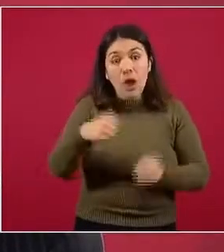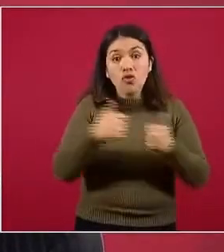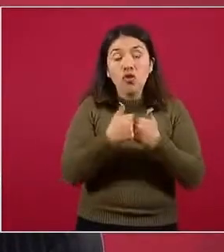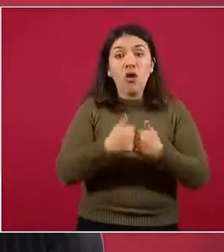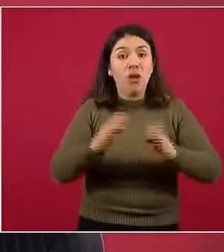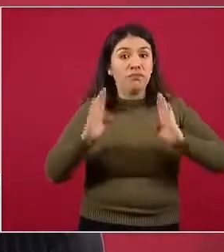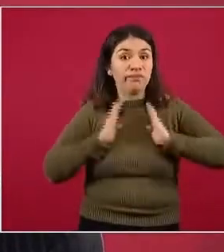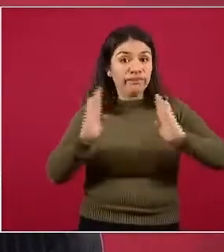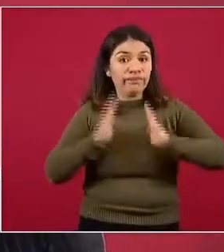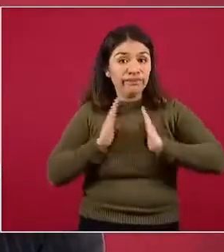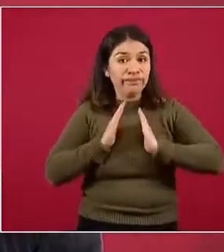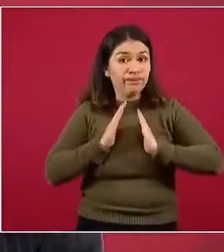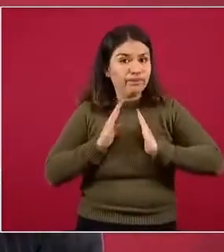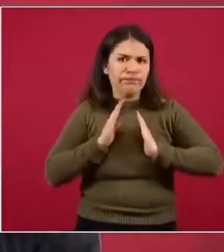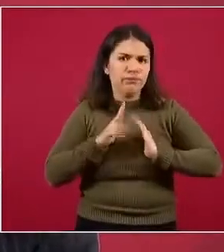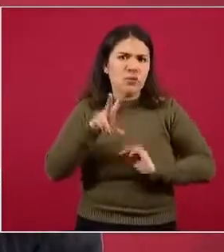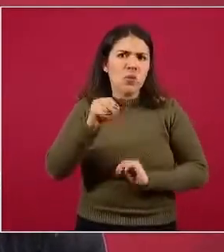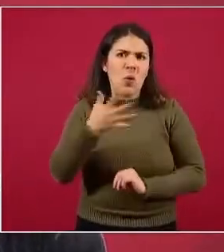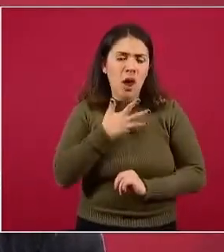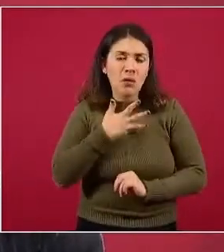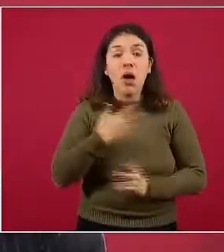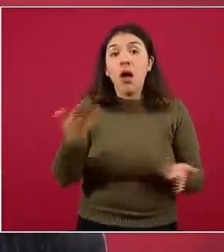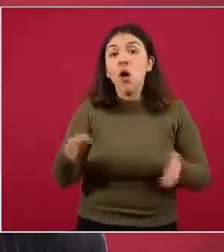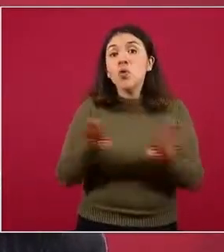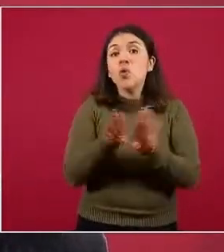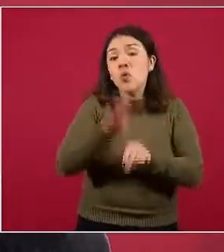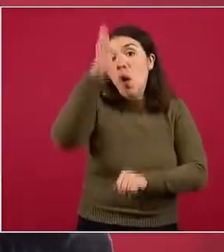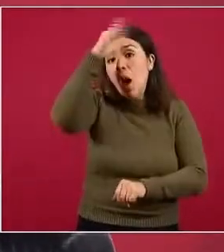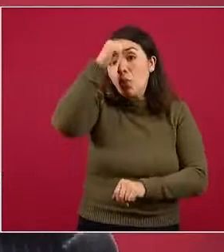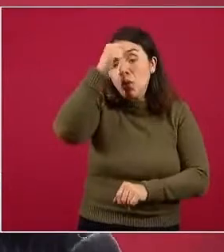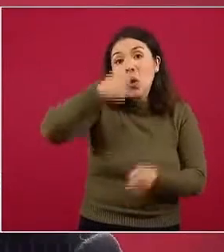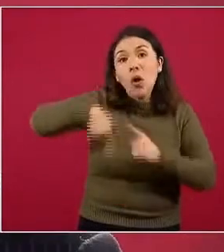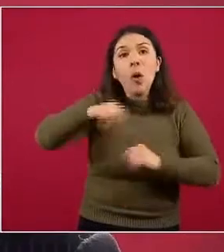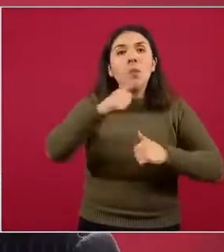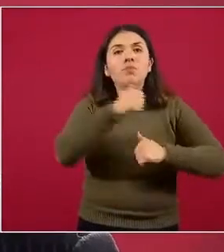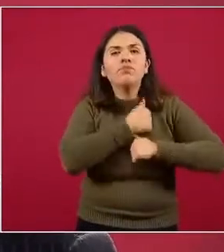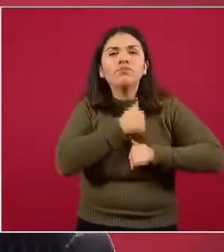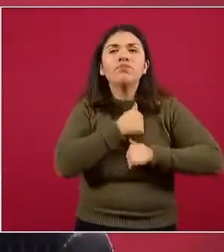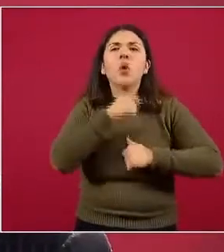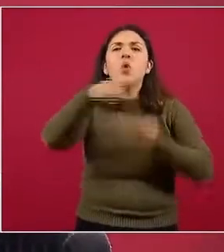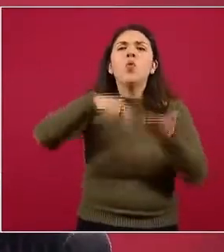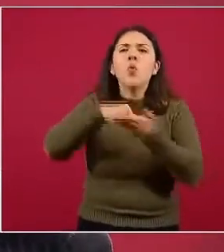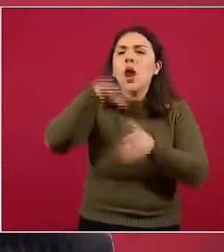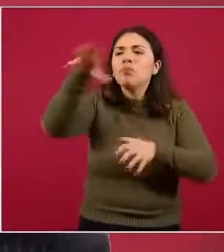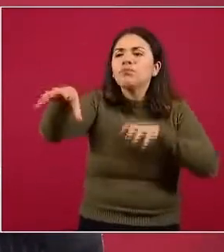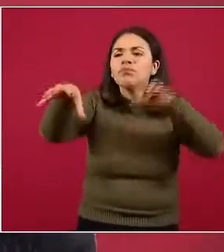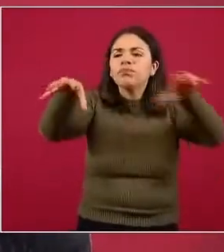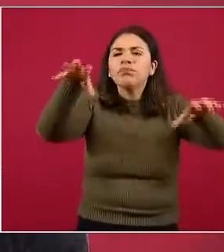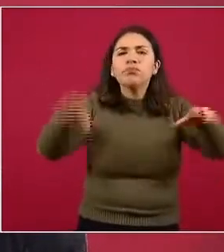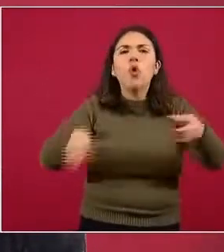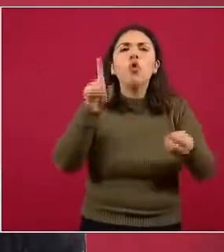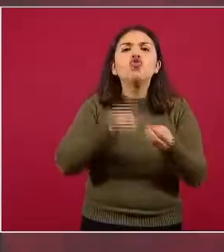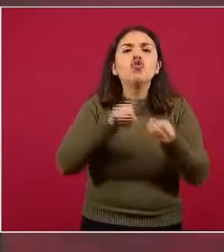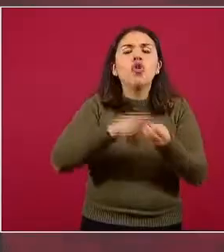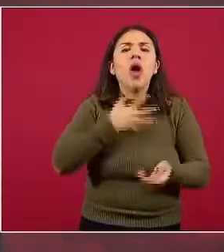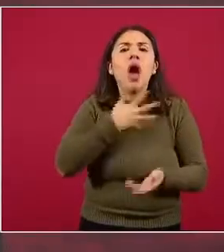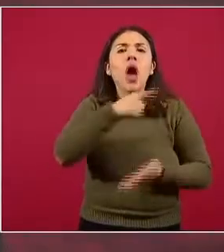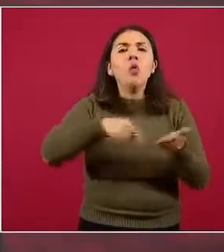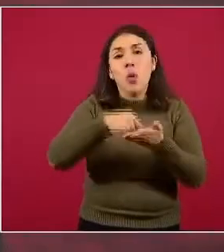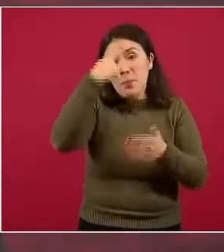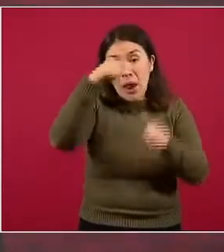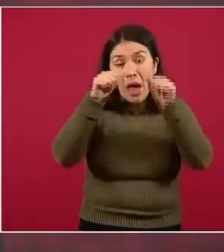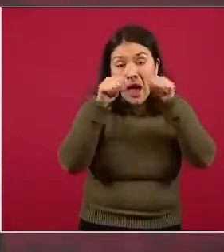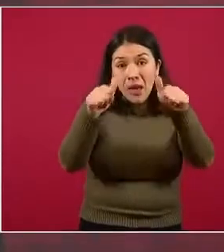Fuerzas Armadas, y de acuerdo a la distribución de los efectivos militares, las bases militares, los puestos de